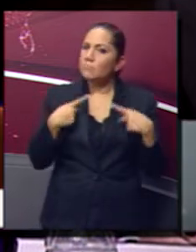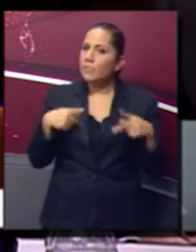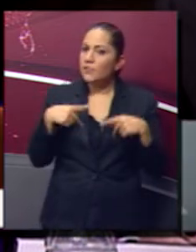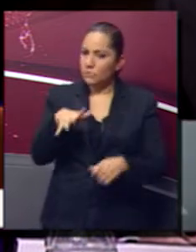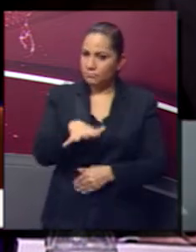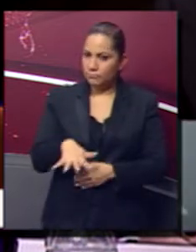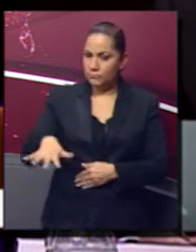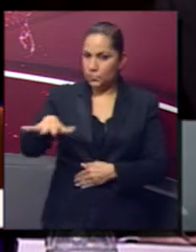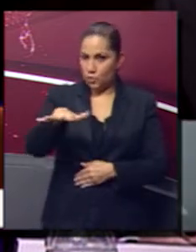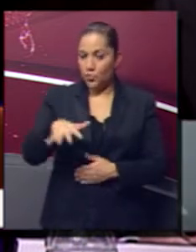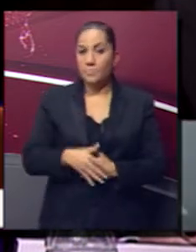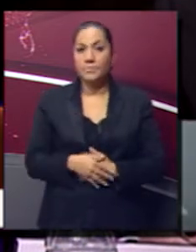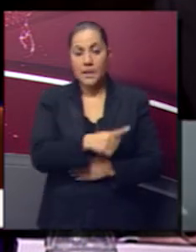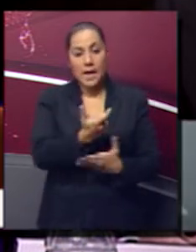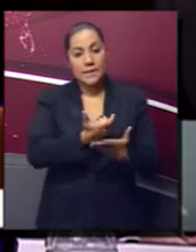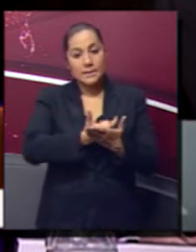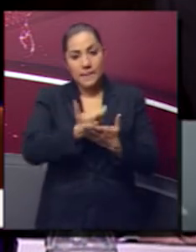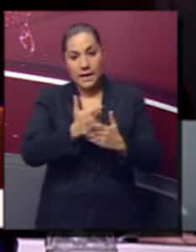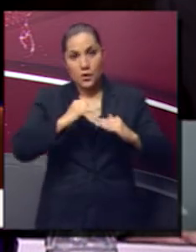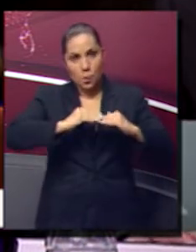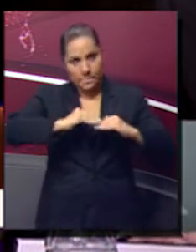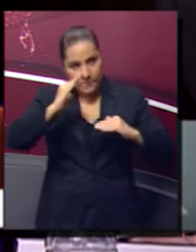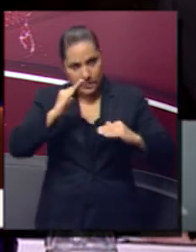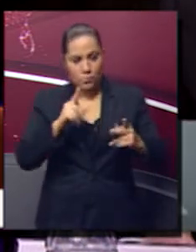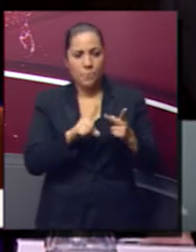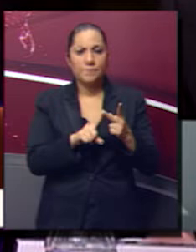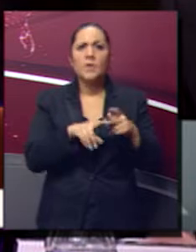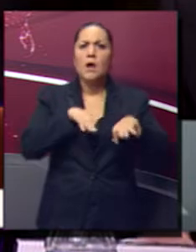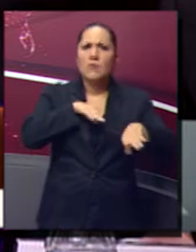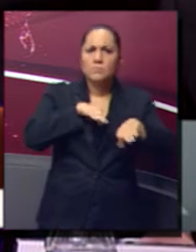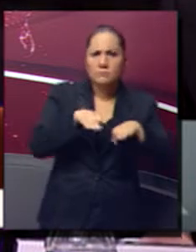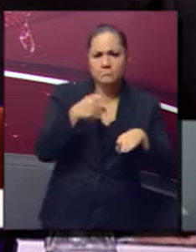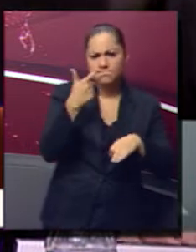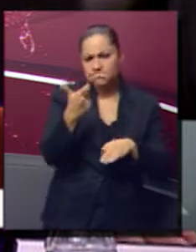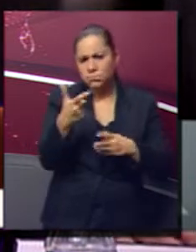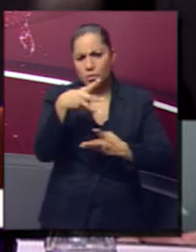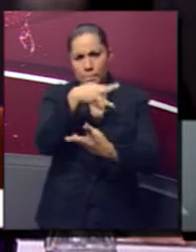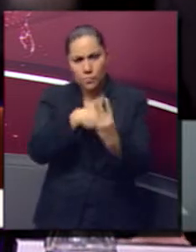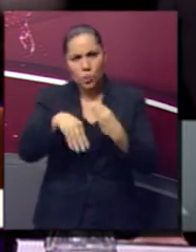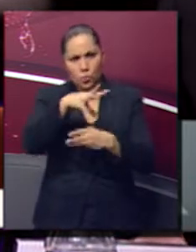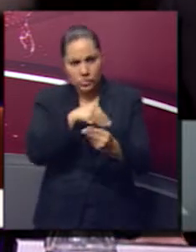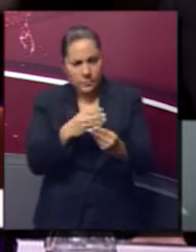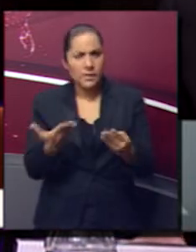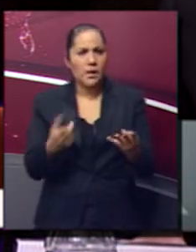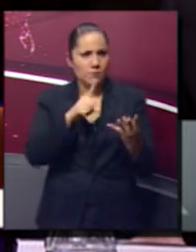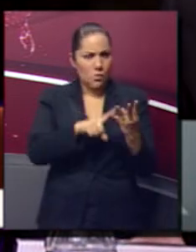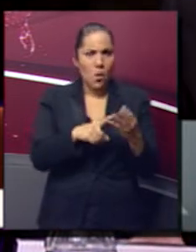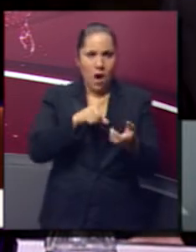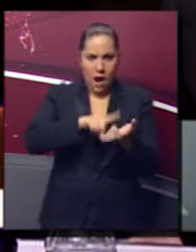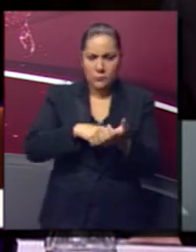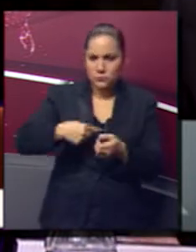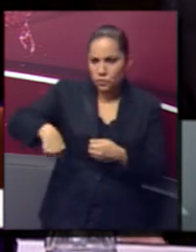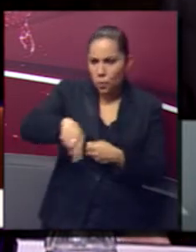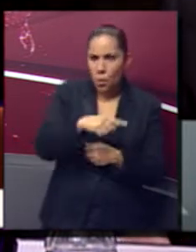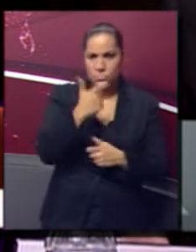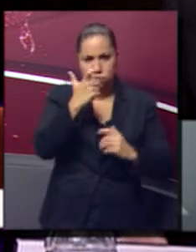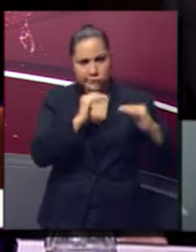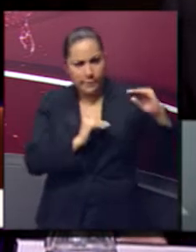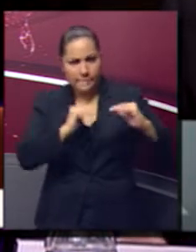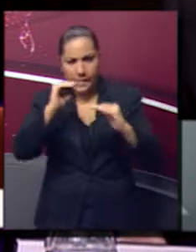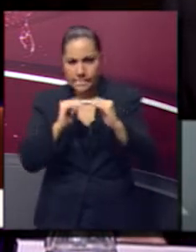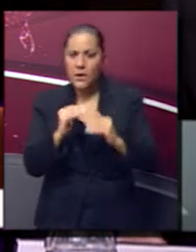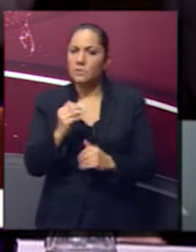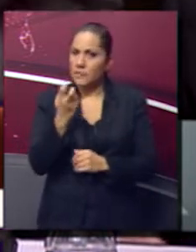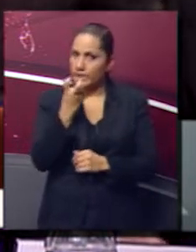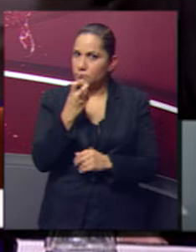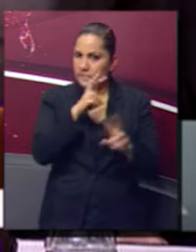Salario mínimo, productividad y poder adquisitivos son temas que van de la mano y que seguramente profundizaremos